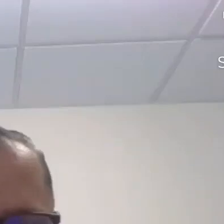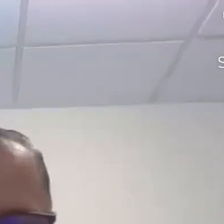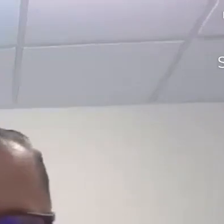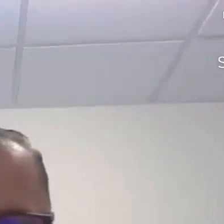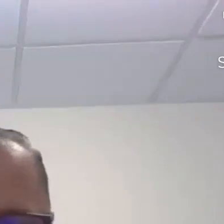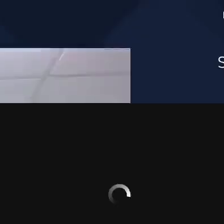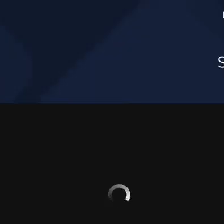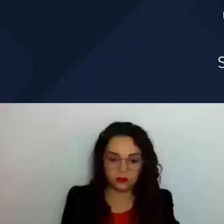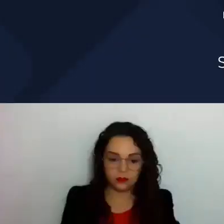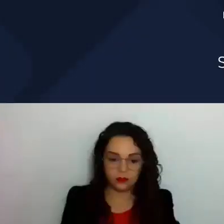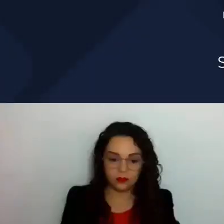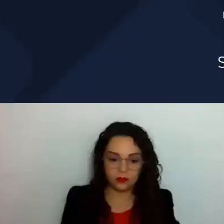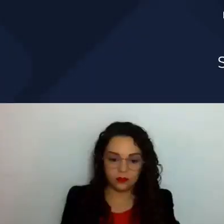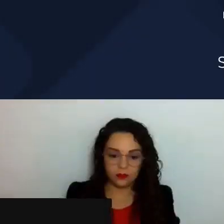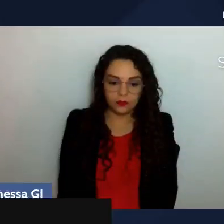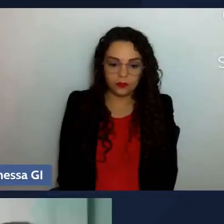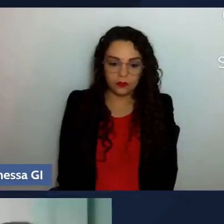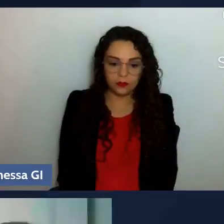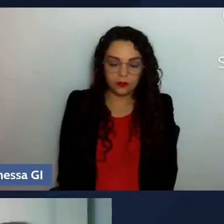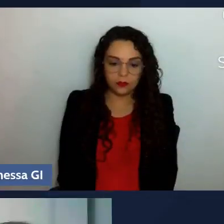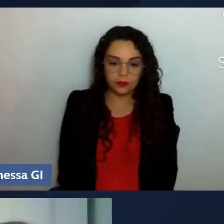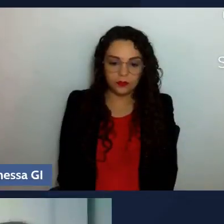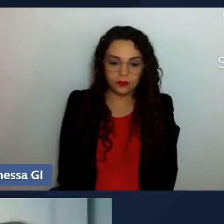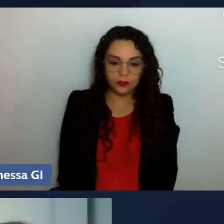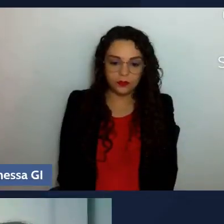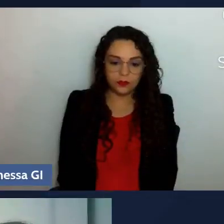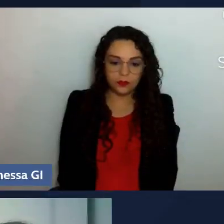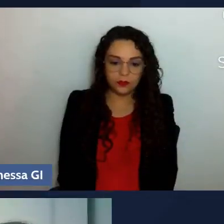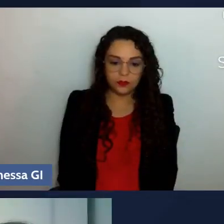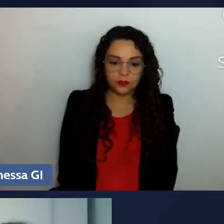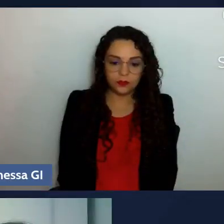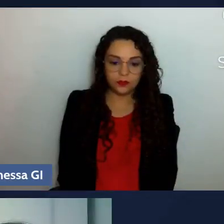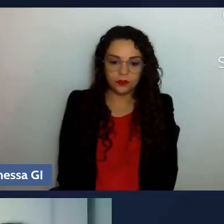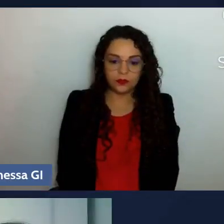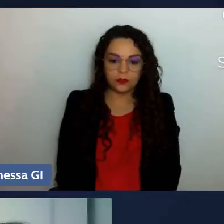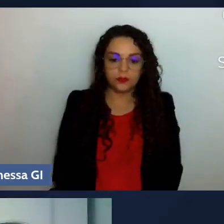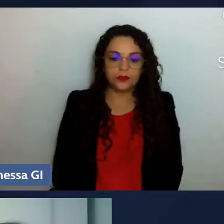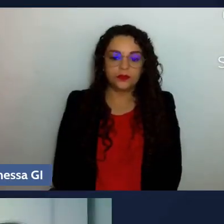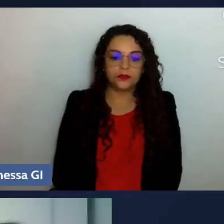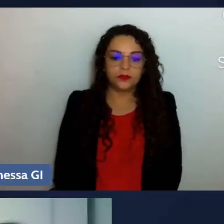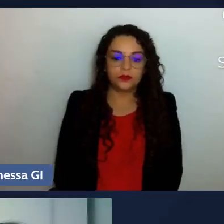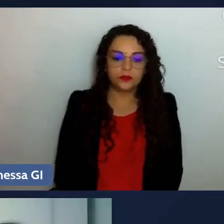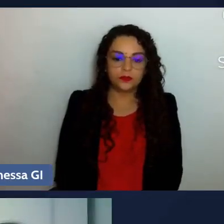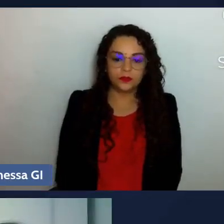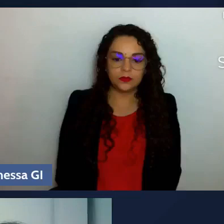Agregar el escenario. Agregar el escenario. Agregar el escenario.